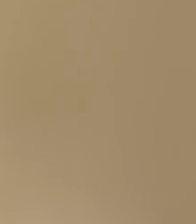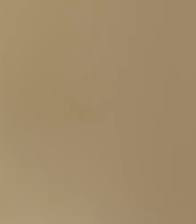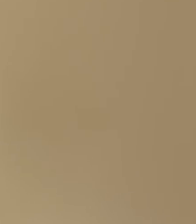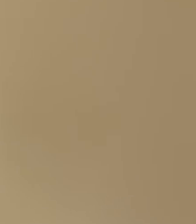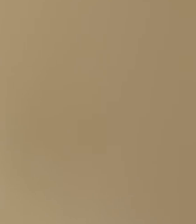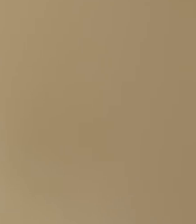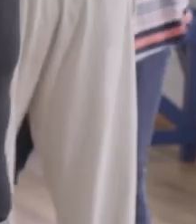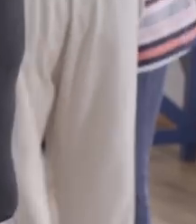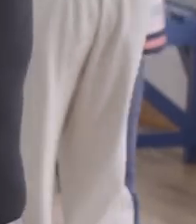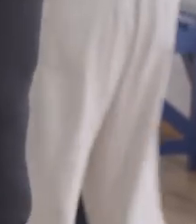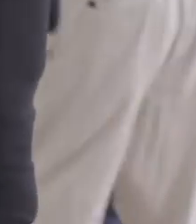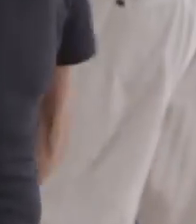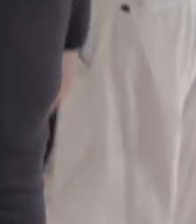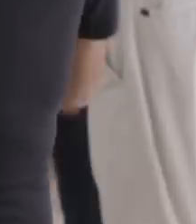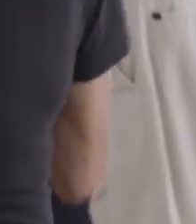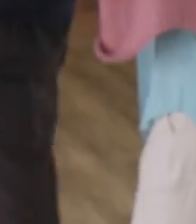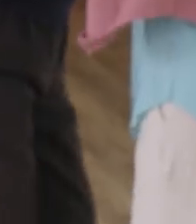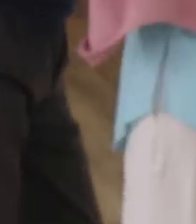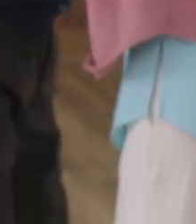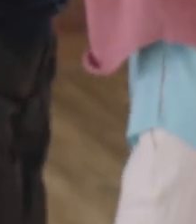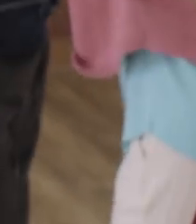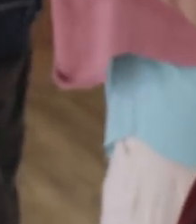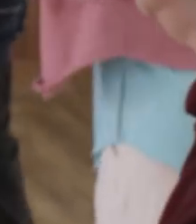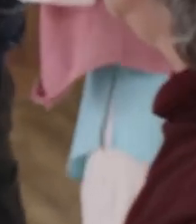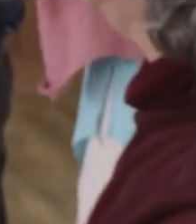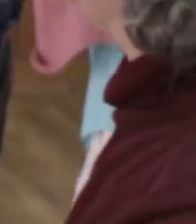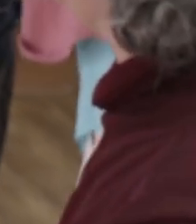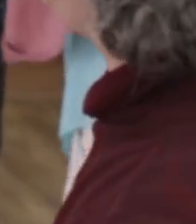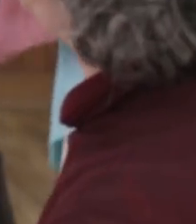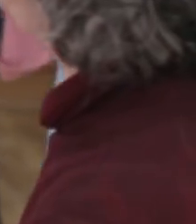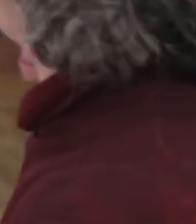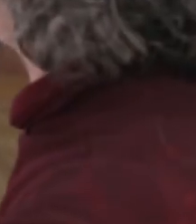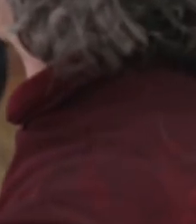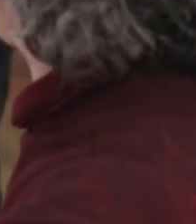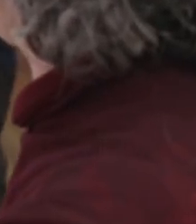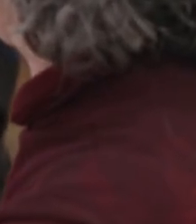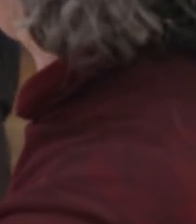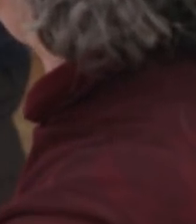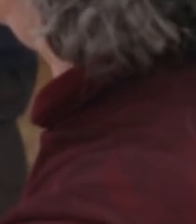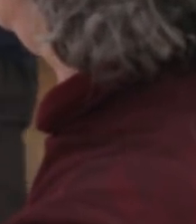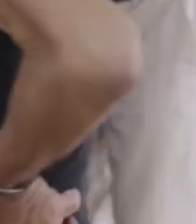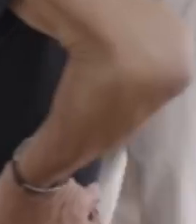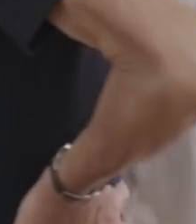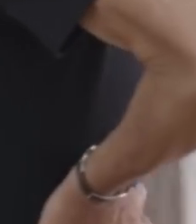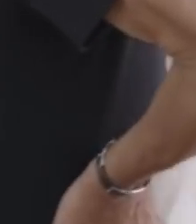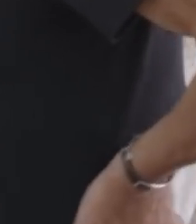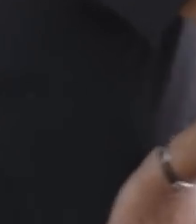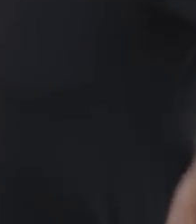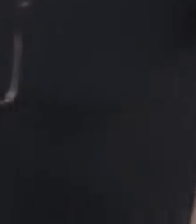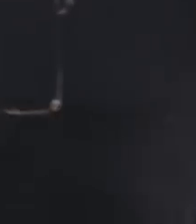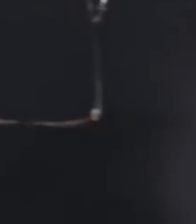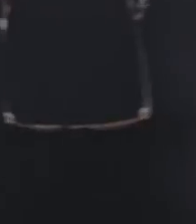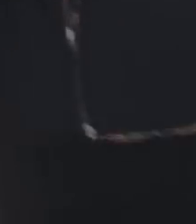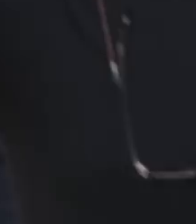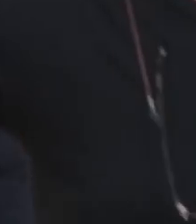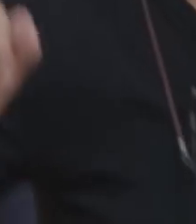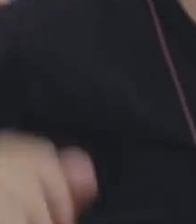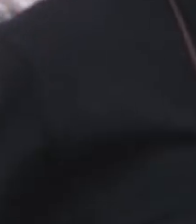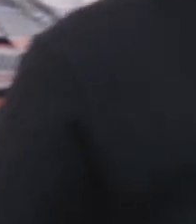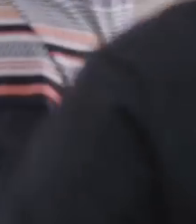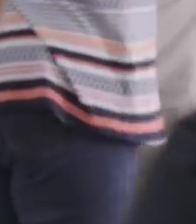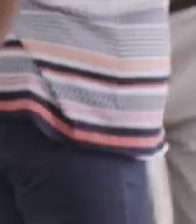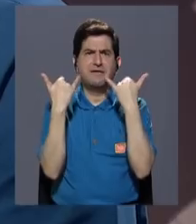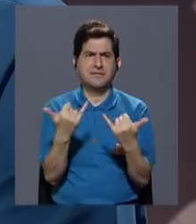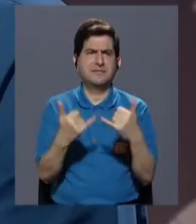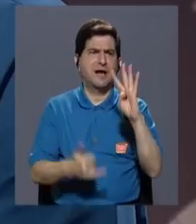componentes él daba algo para el casting que para mí era muy importante remontar esta historia de hecho cuando hicimos el casting estoy